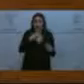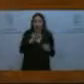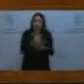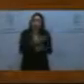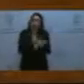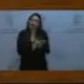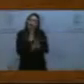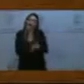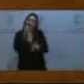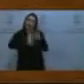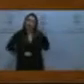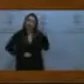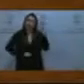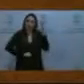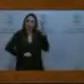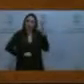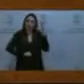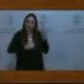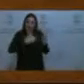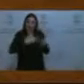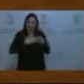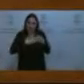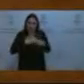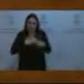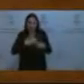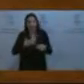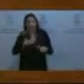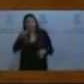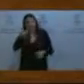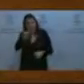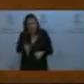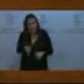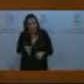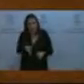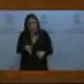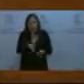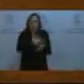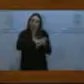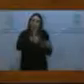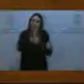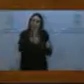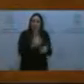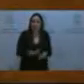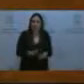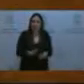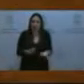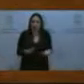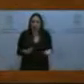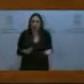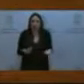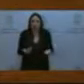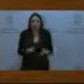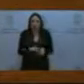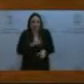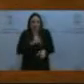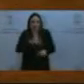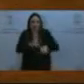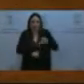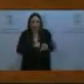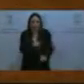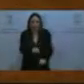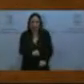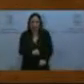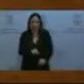previo, que es de ellos, y encima, para más inri, sin compensación a cambio. O sea, esto es un expolio. Hay